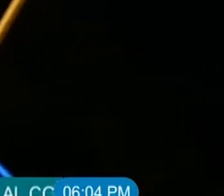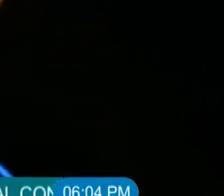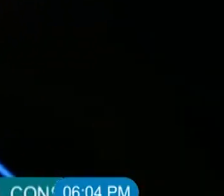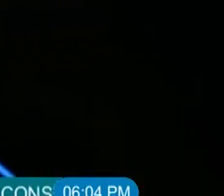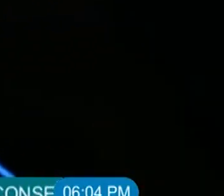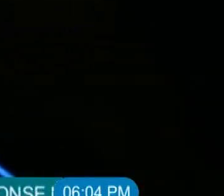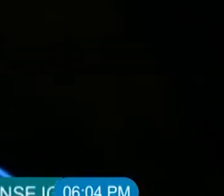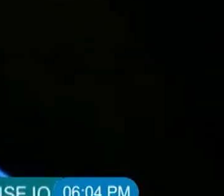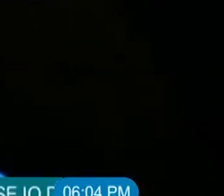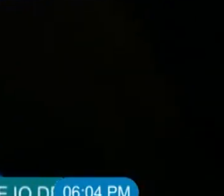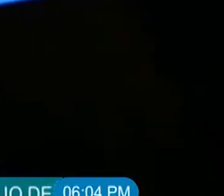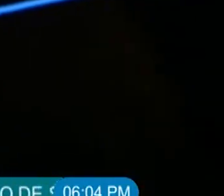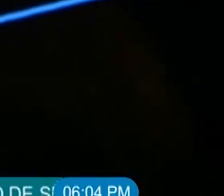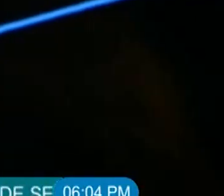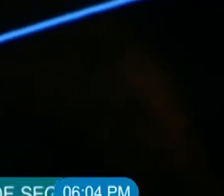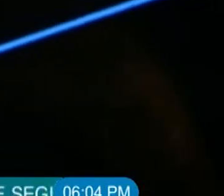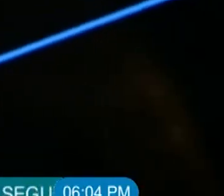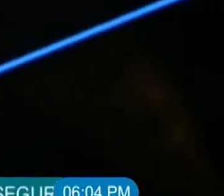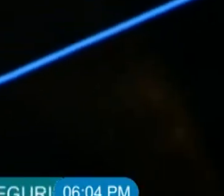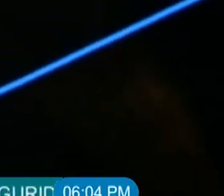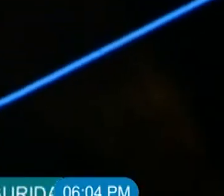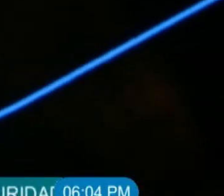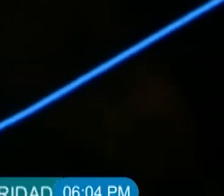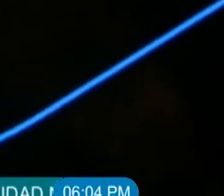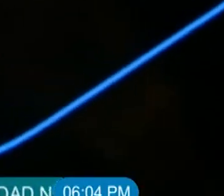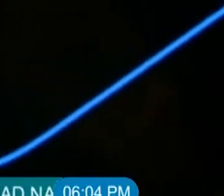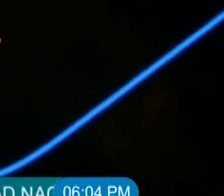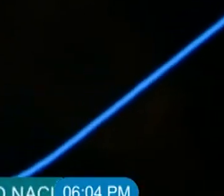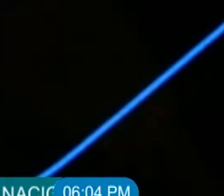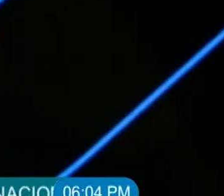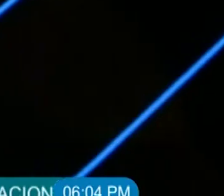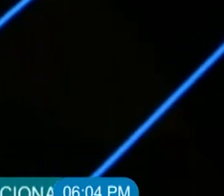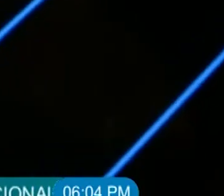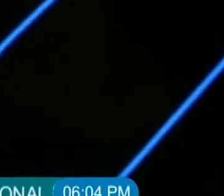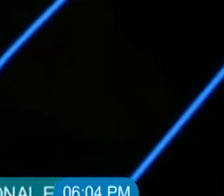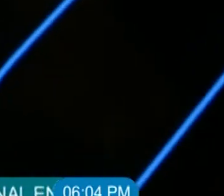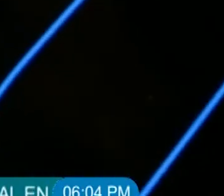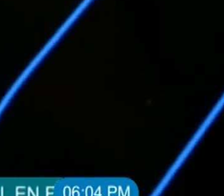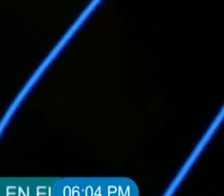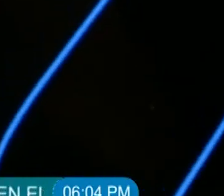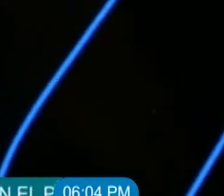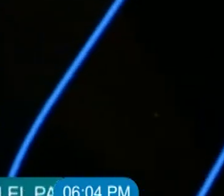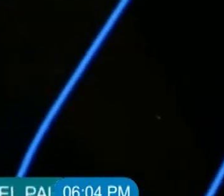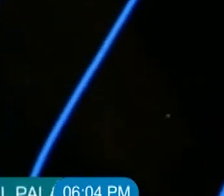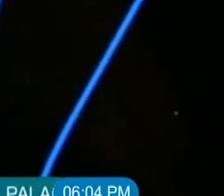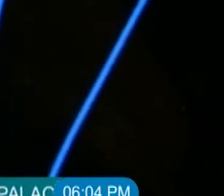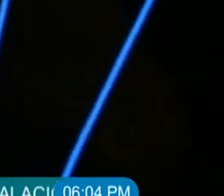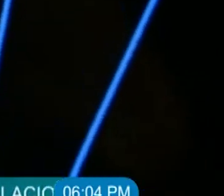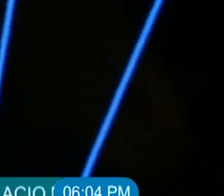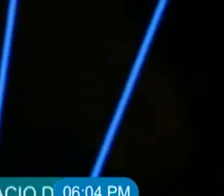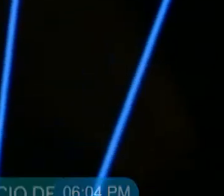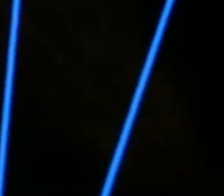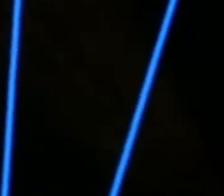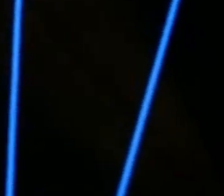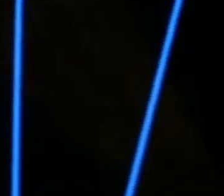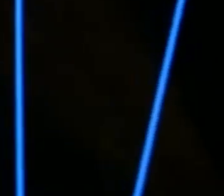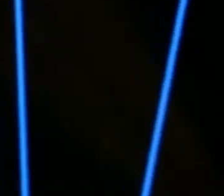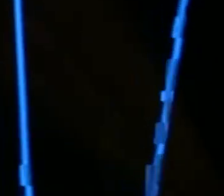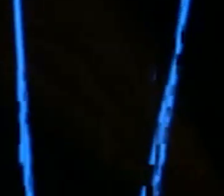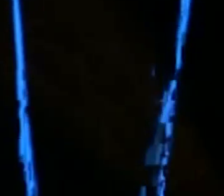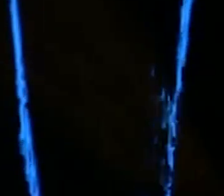Instagram nuestro canal de YouTube y todo el que está en sintonía con esta hermosísima iniciativa de precisamente